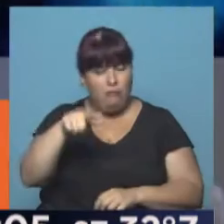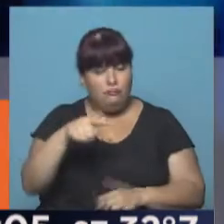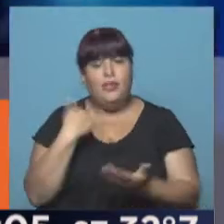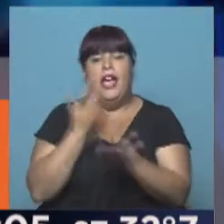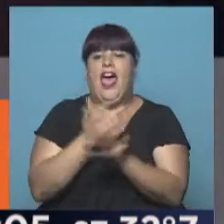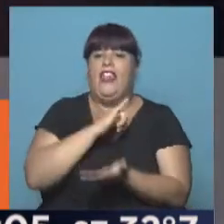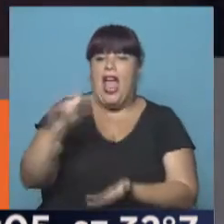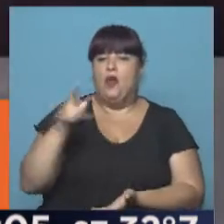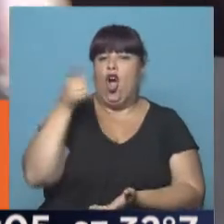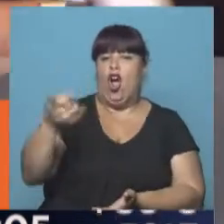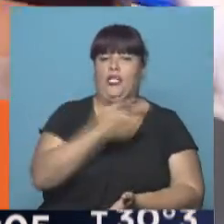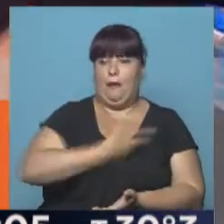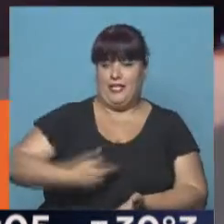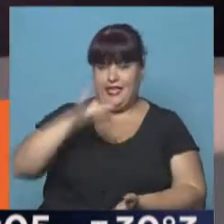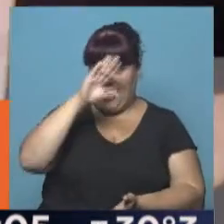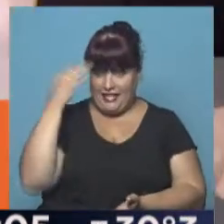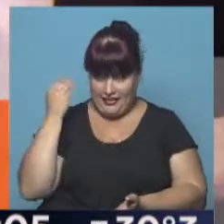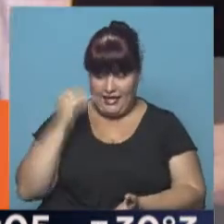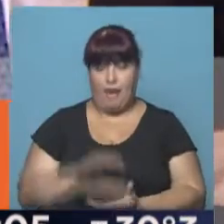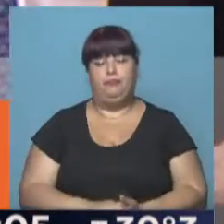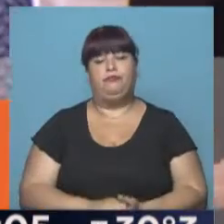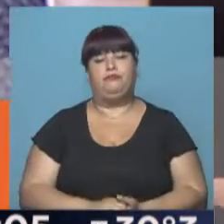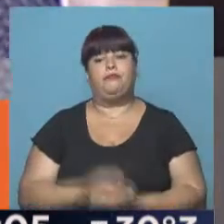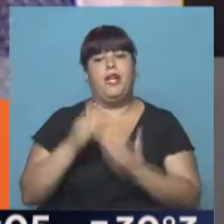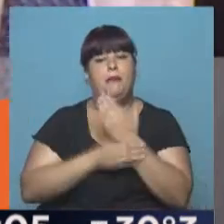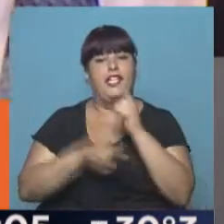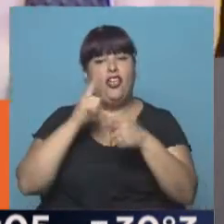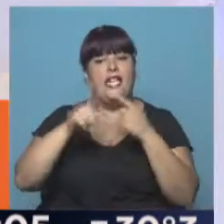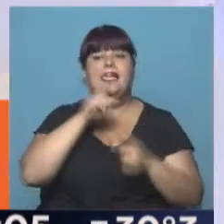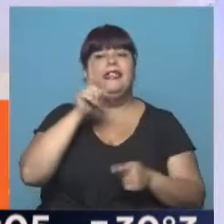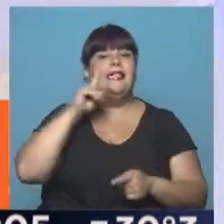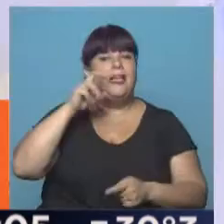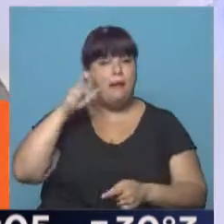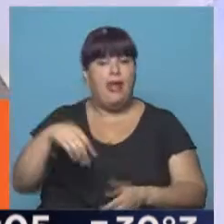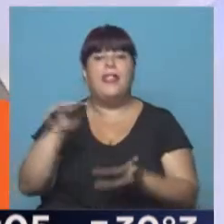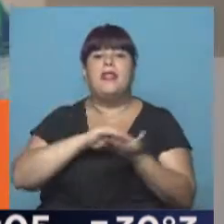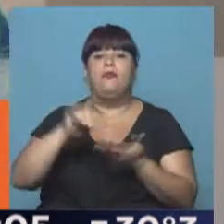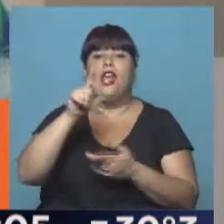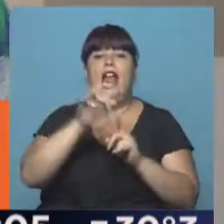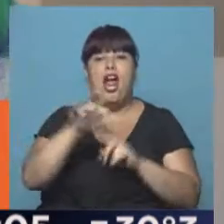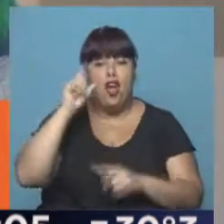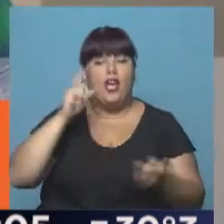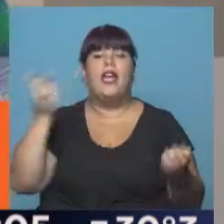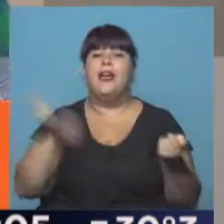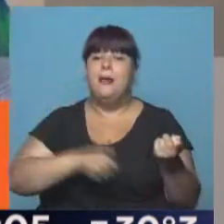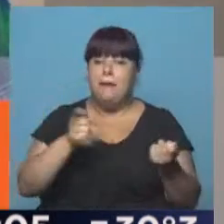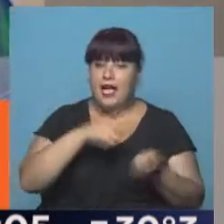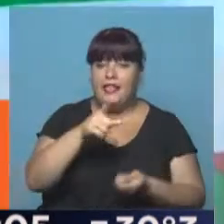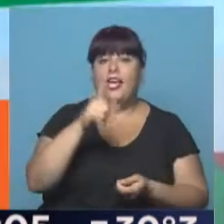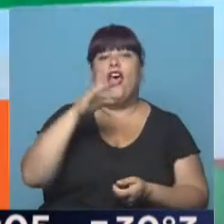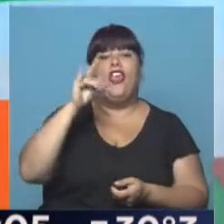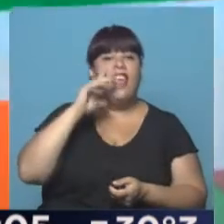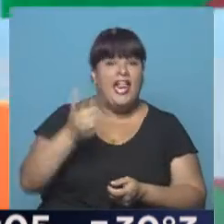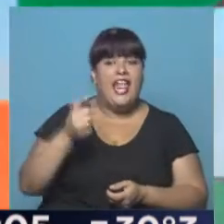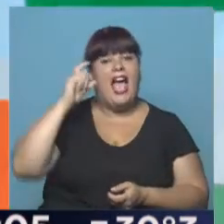una denuncia contra la presidenta Cristina Fernández de Kirchner, el canciller Héctor Timmermans, el diputado Andrés Larroque y los dirigentes sociales Luis de